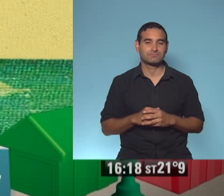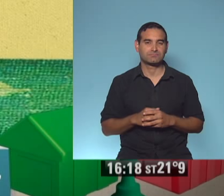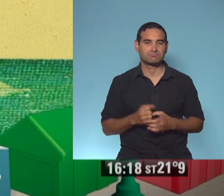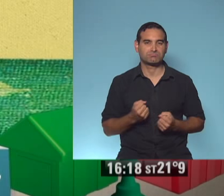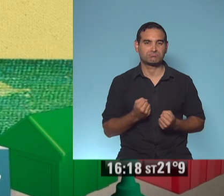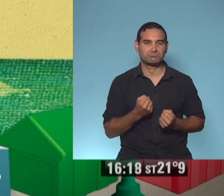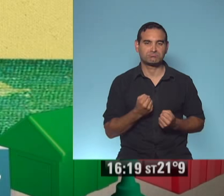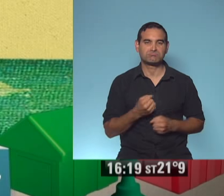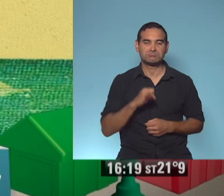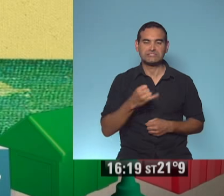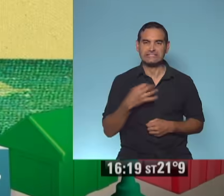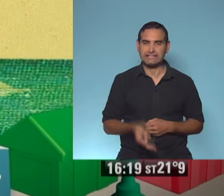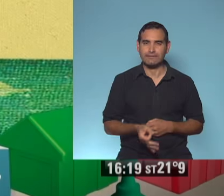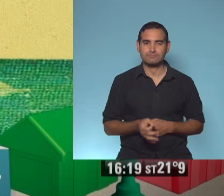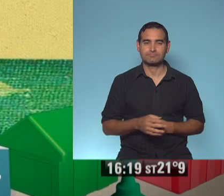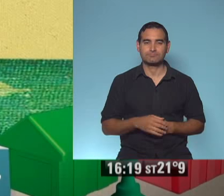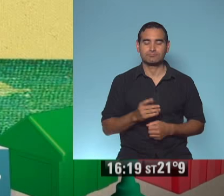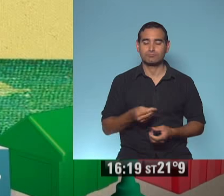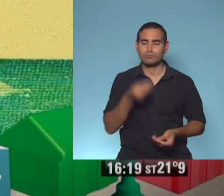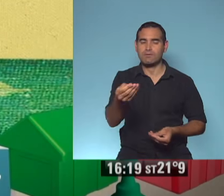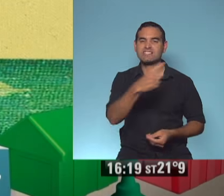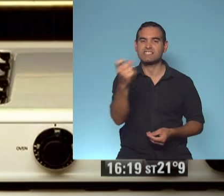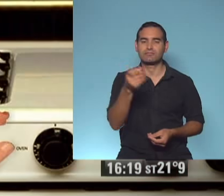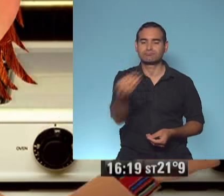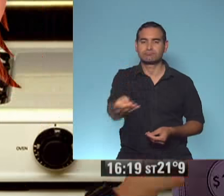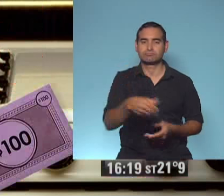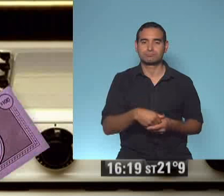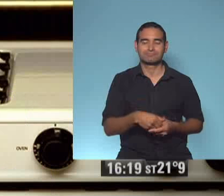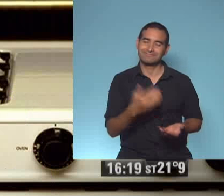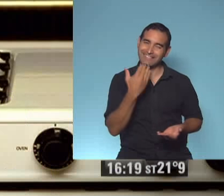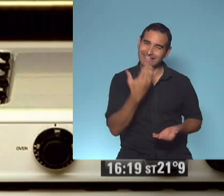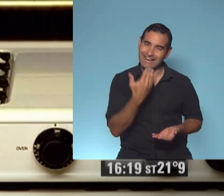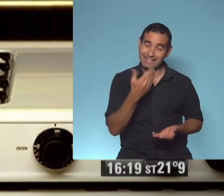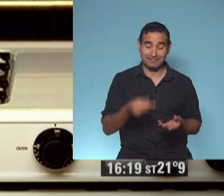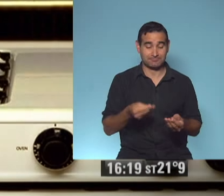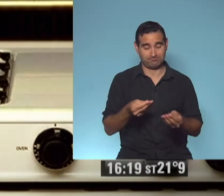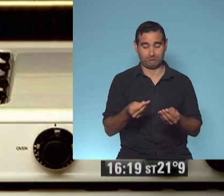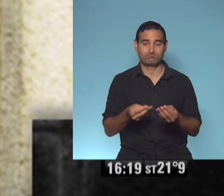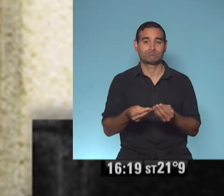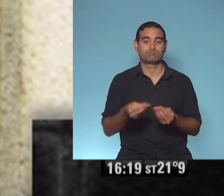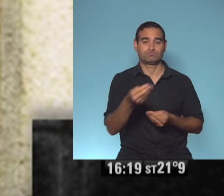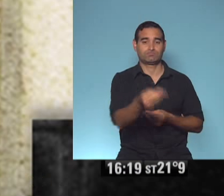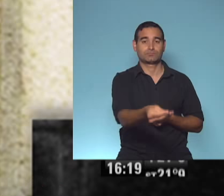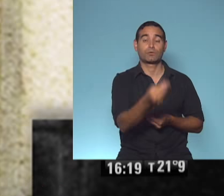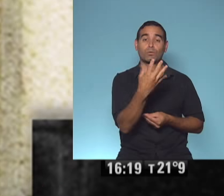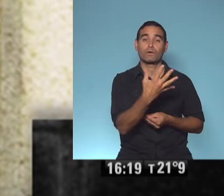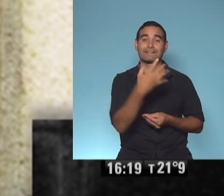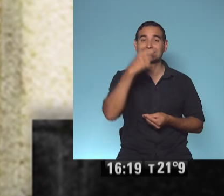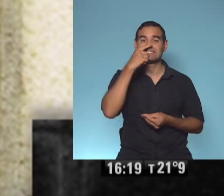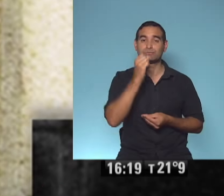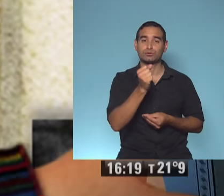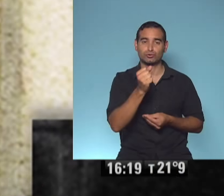¡Sí! ¡Ya lo sé! ¡Toma 100! Gracias, acá tenés... 47 de